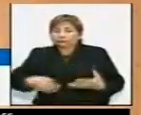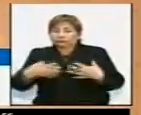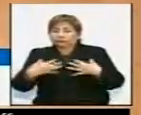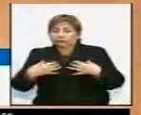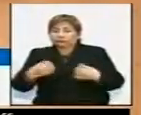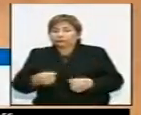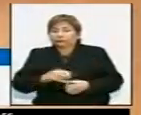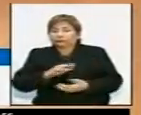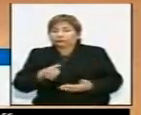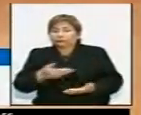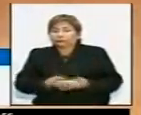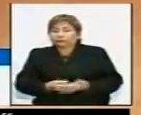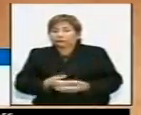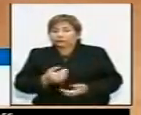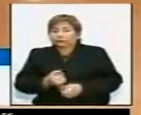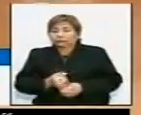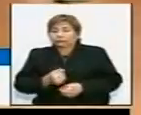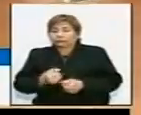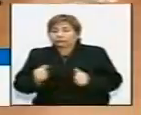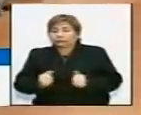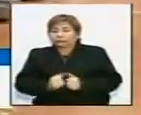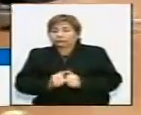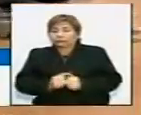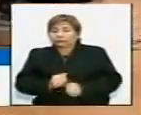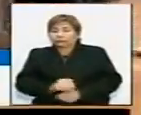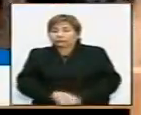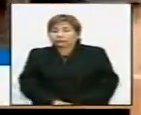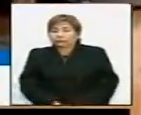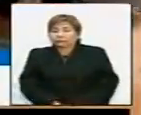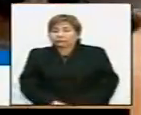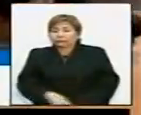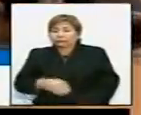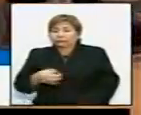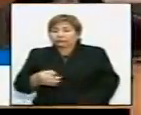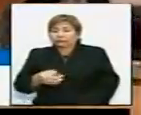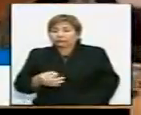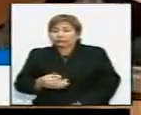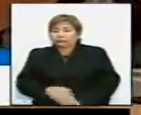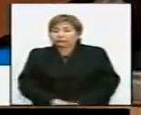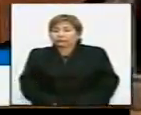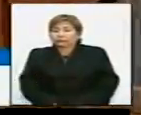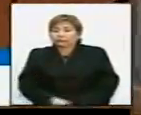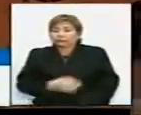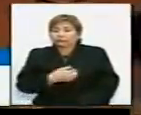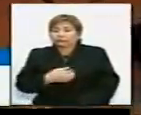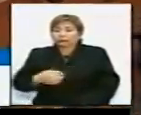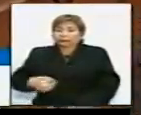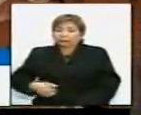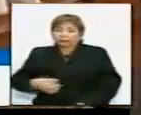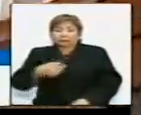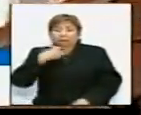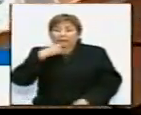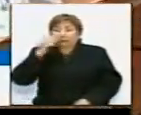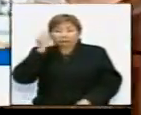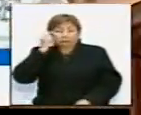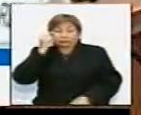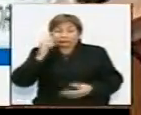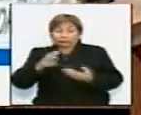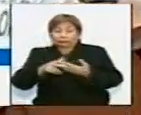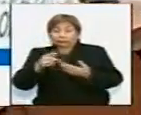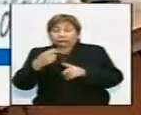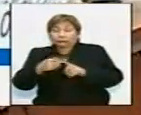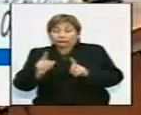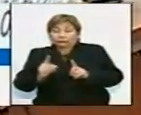Salud y a todos los funcionarios que la acompañan. Efectivamente, presidenta, no pensaba intervenir,